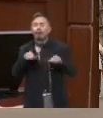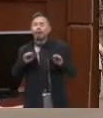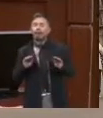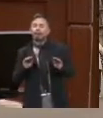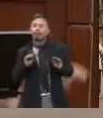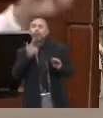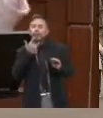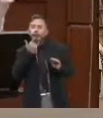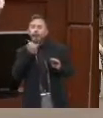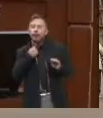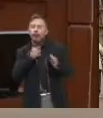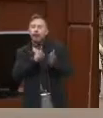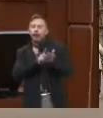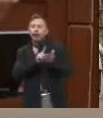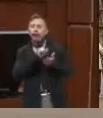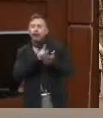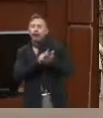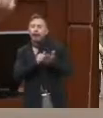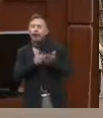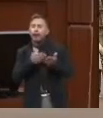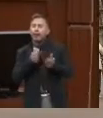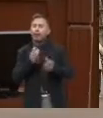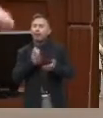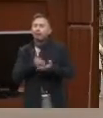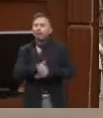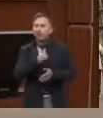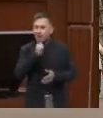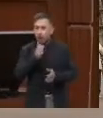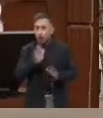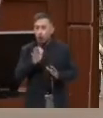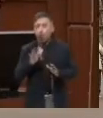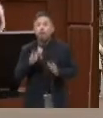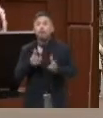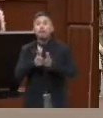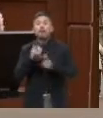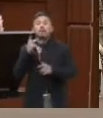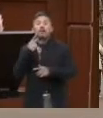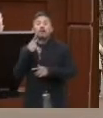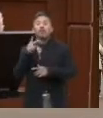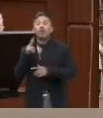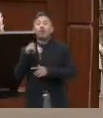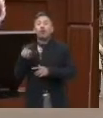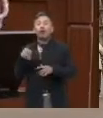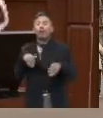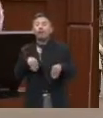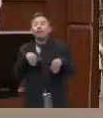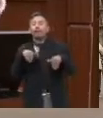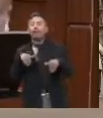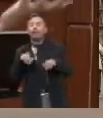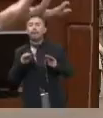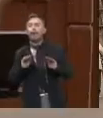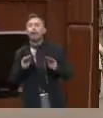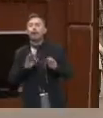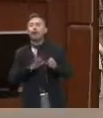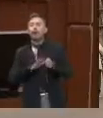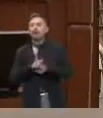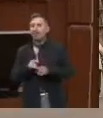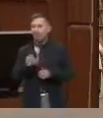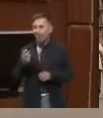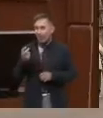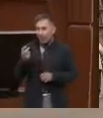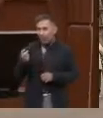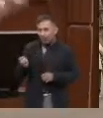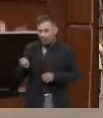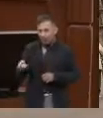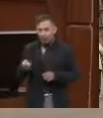no. El partido político que atiende a la tribuna es este que precisamente hizo este